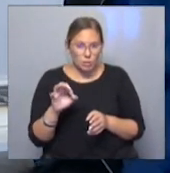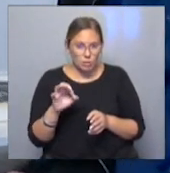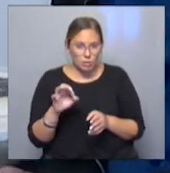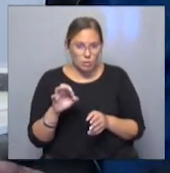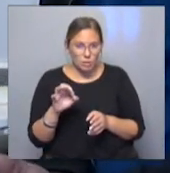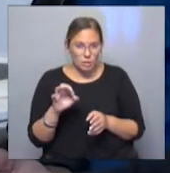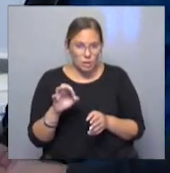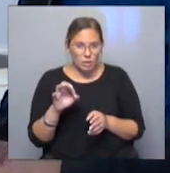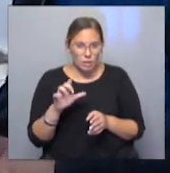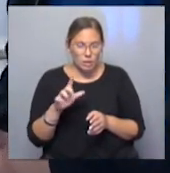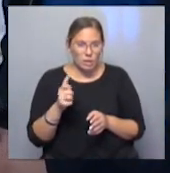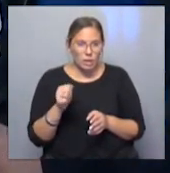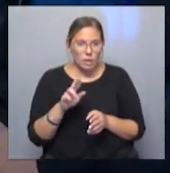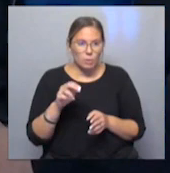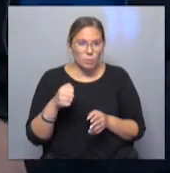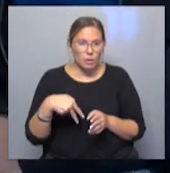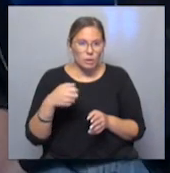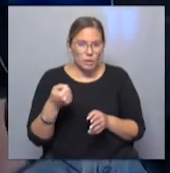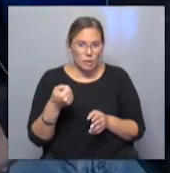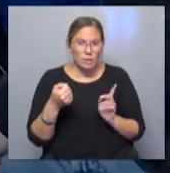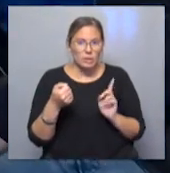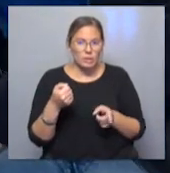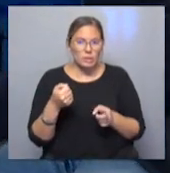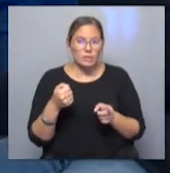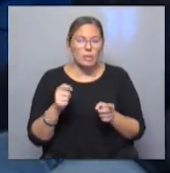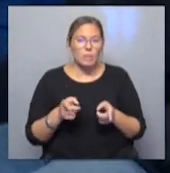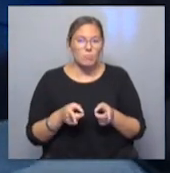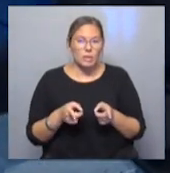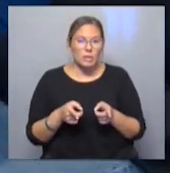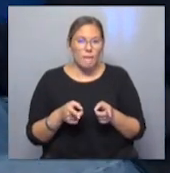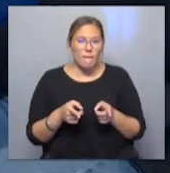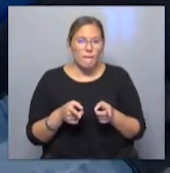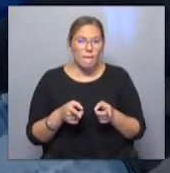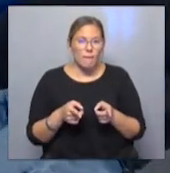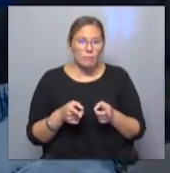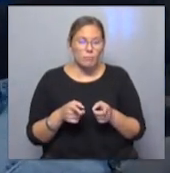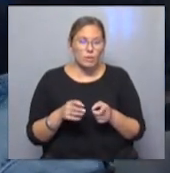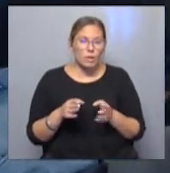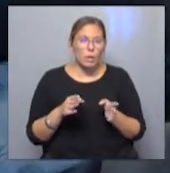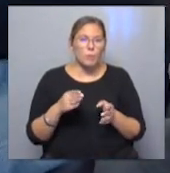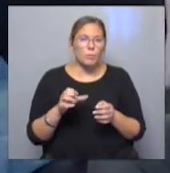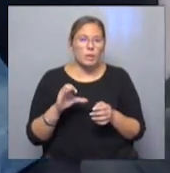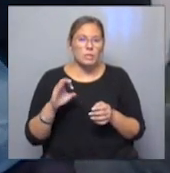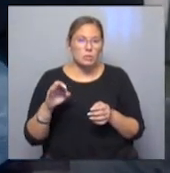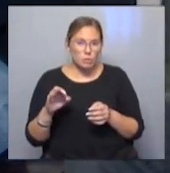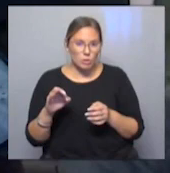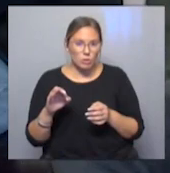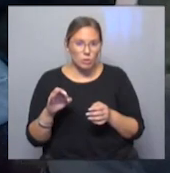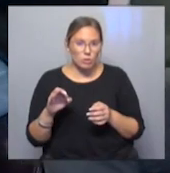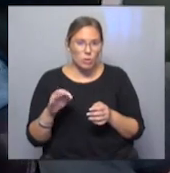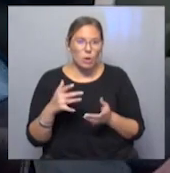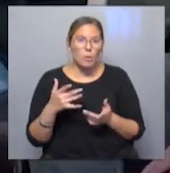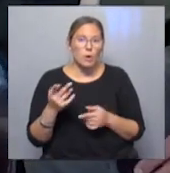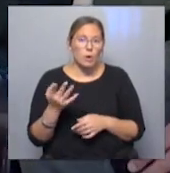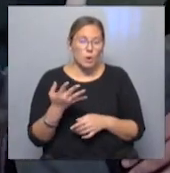Eduardo Larvanois, y tenemos también a Zurdo Becio, también por acá.